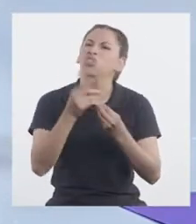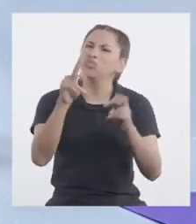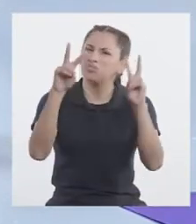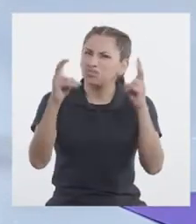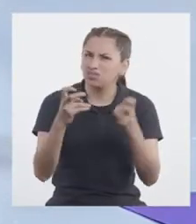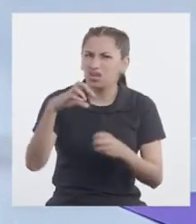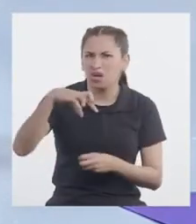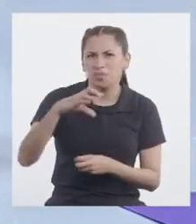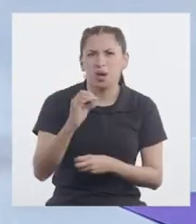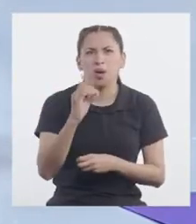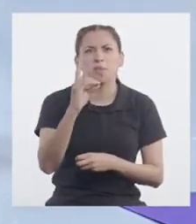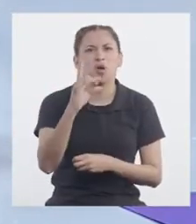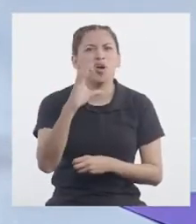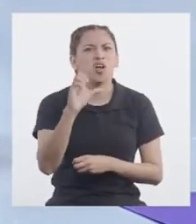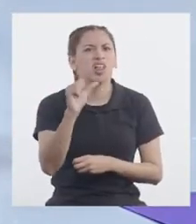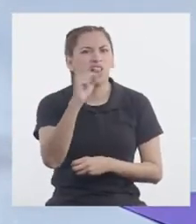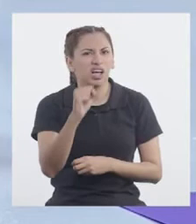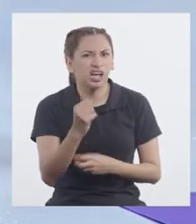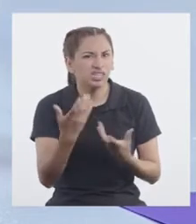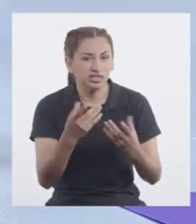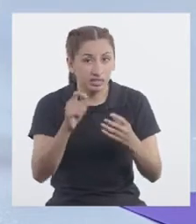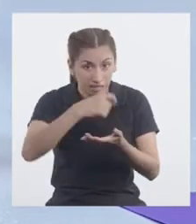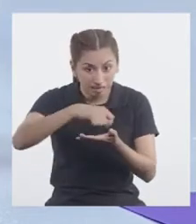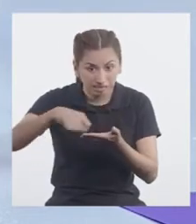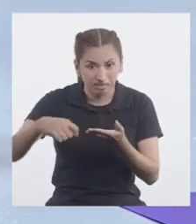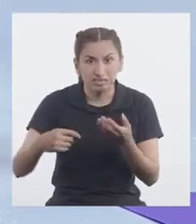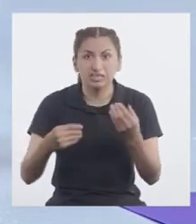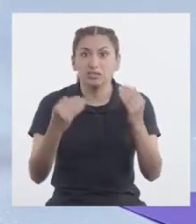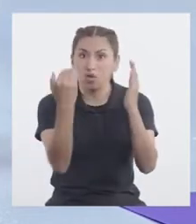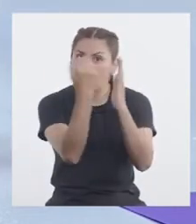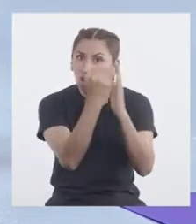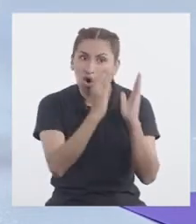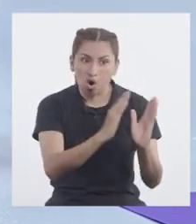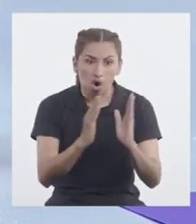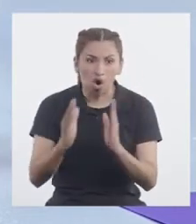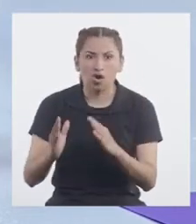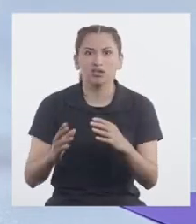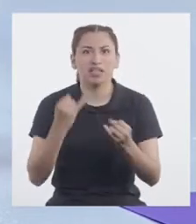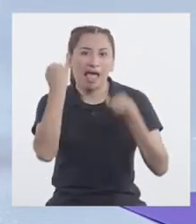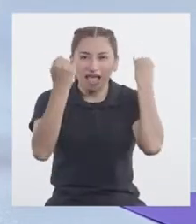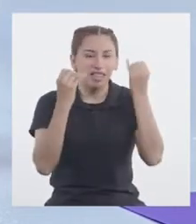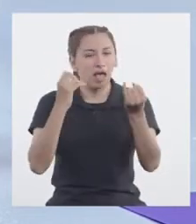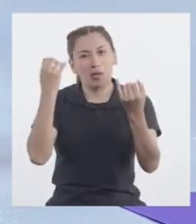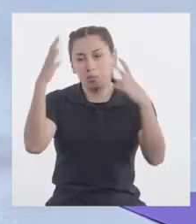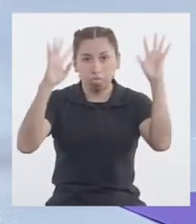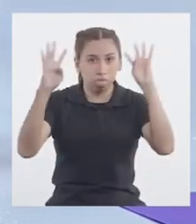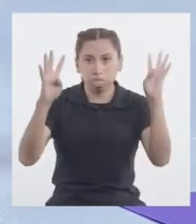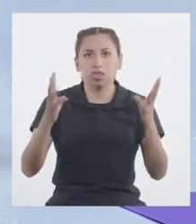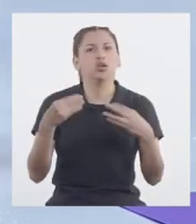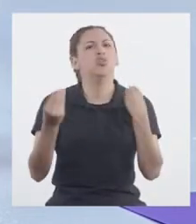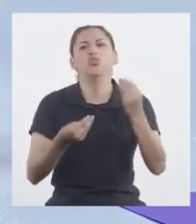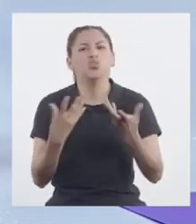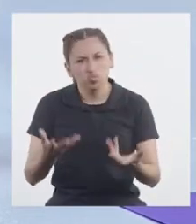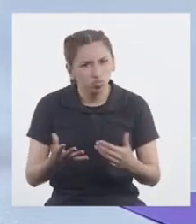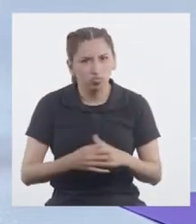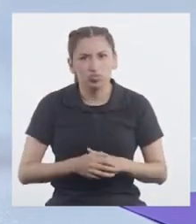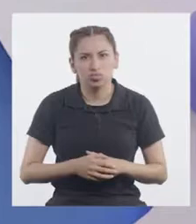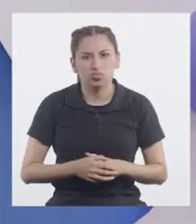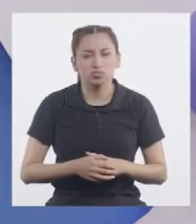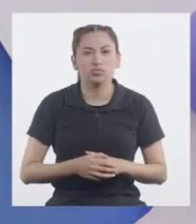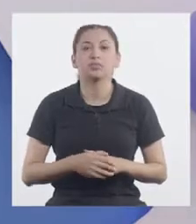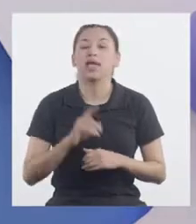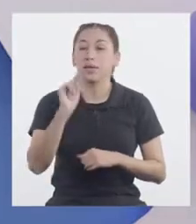del podcast? ¿Se hace una pauta para la conversación? ¿Se escribe un guión? ¿Se improvisa? ¿Cómo